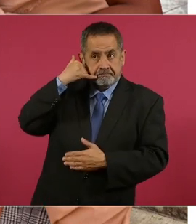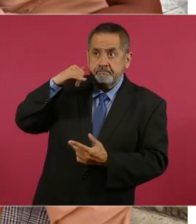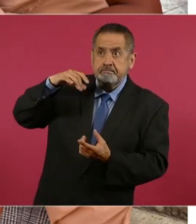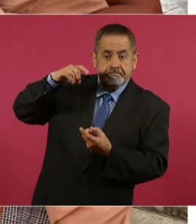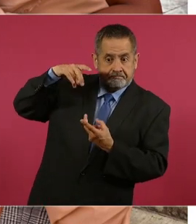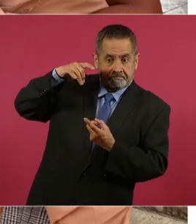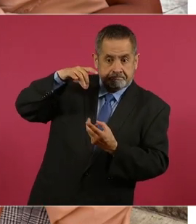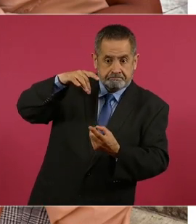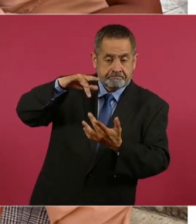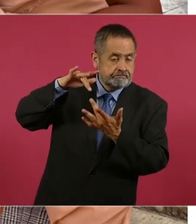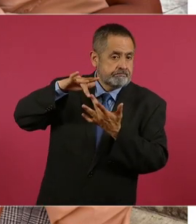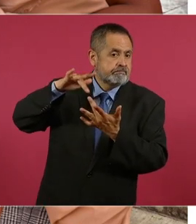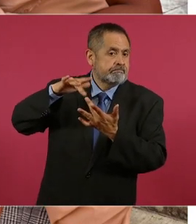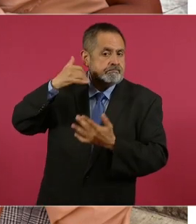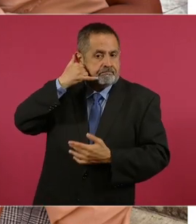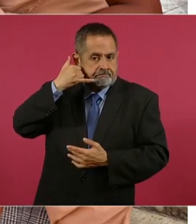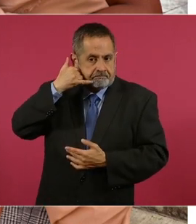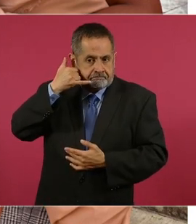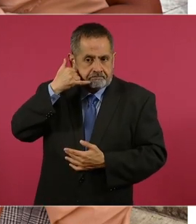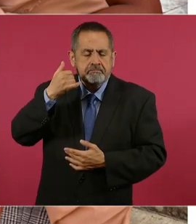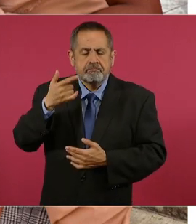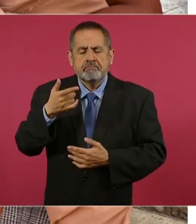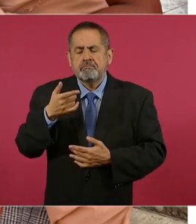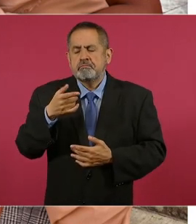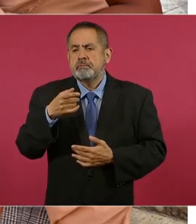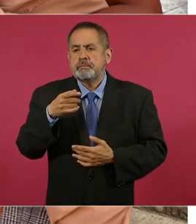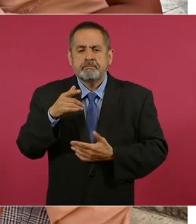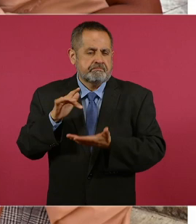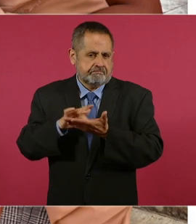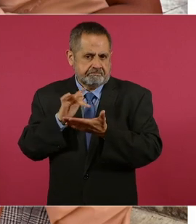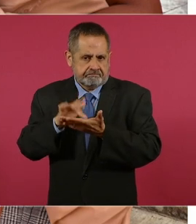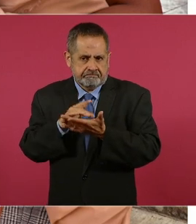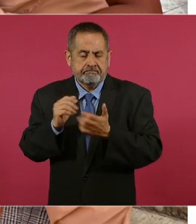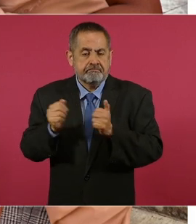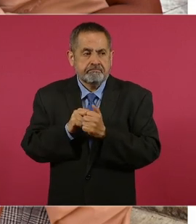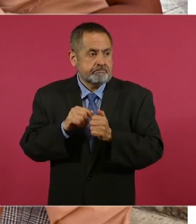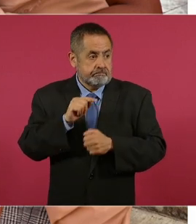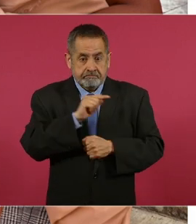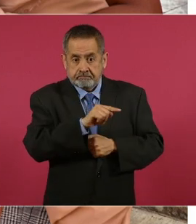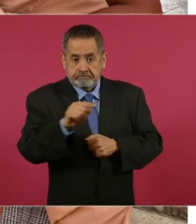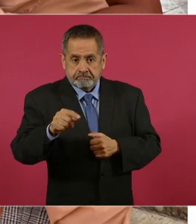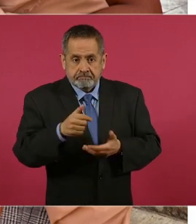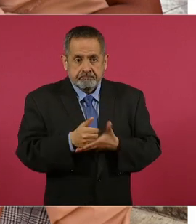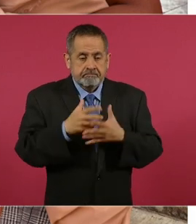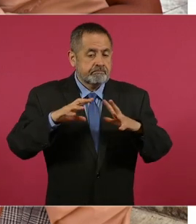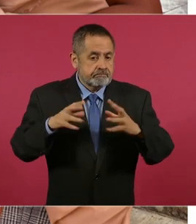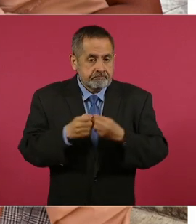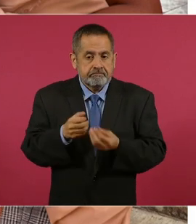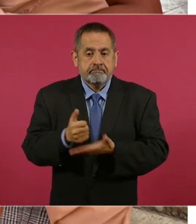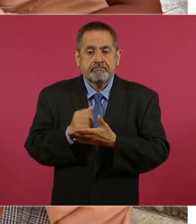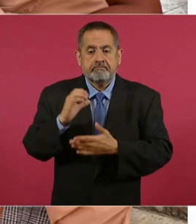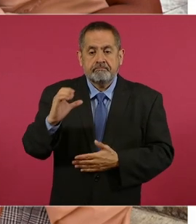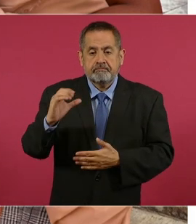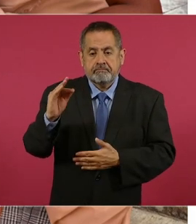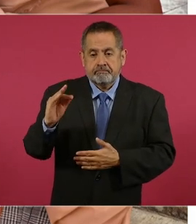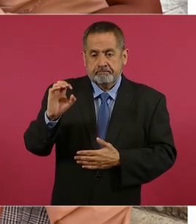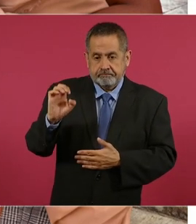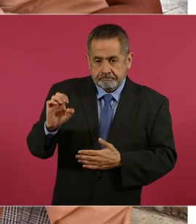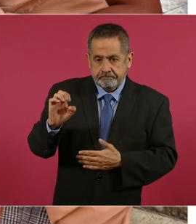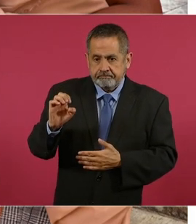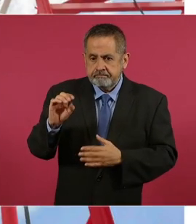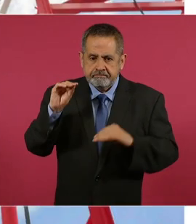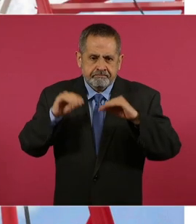la cobertura de todos los operadores, con la gran contribución que ha tenido la CFE en el despliegue